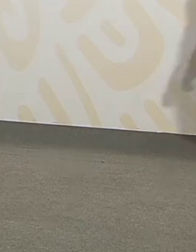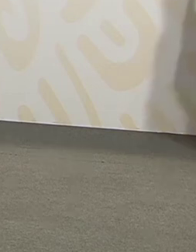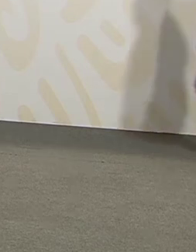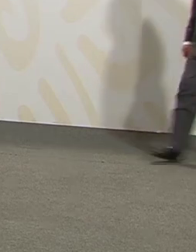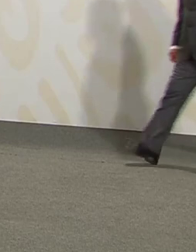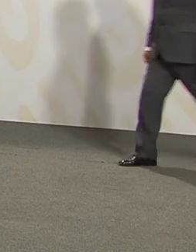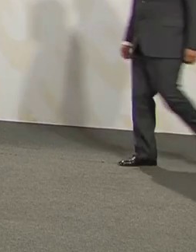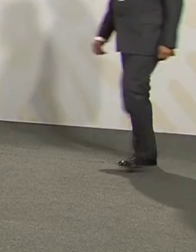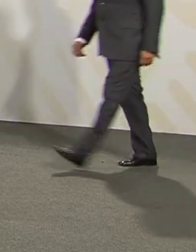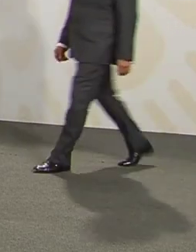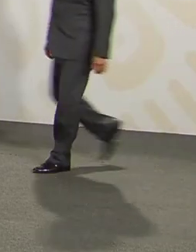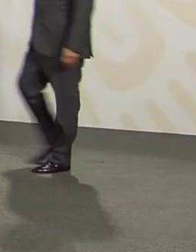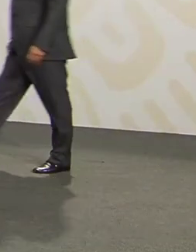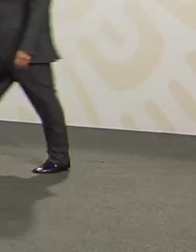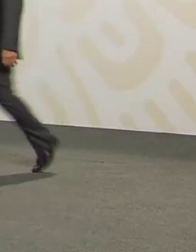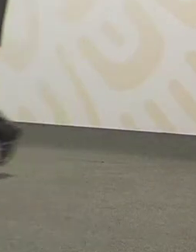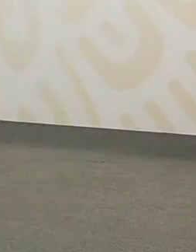buenos días.